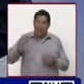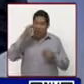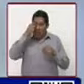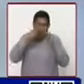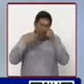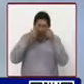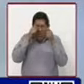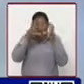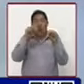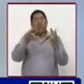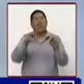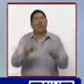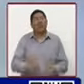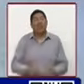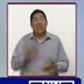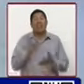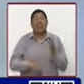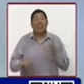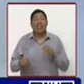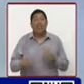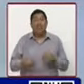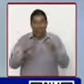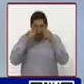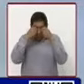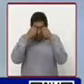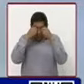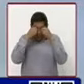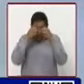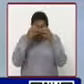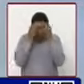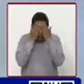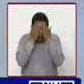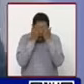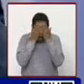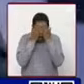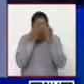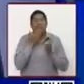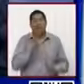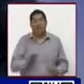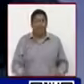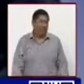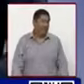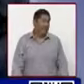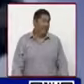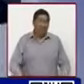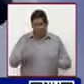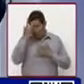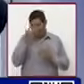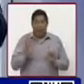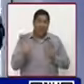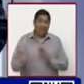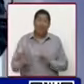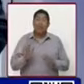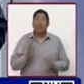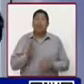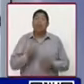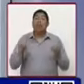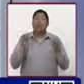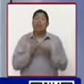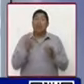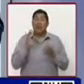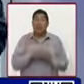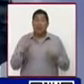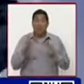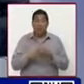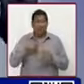eso, por favor. ¿Qué puede agarrar? Una conjuntivitis. Por lo bajo, ¿no? Sí. Sí, bien, por favor. Vamos a estar todavía con algunas historias